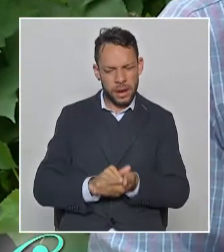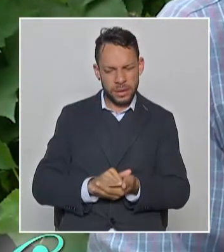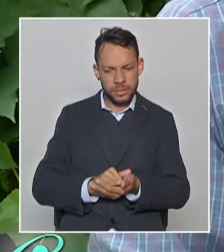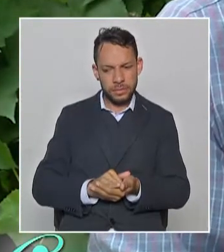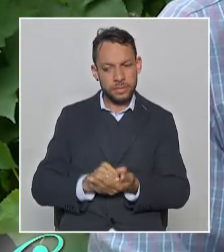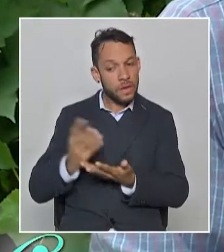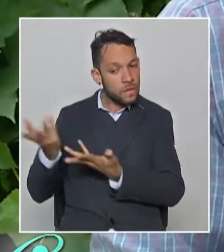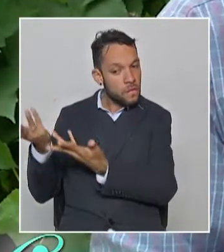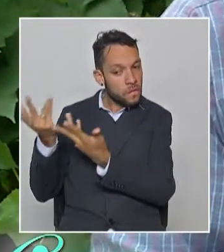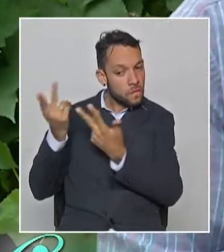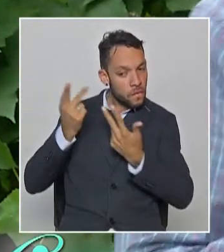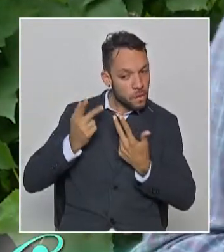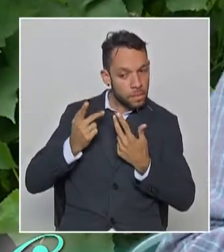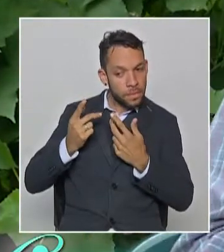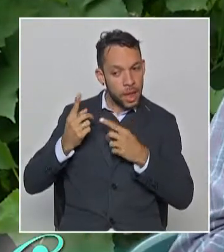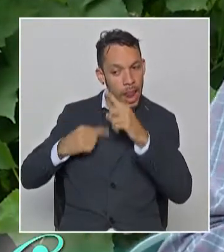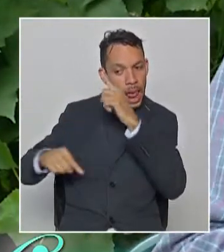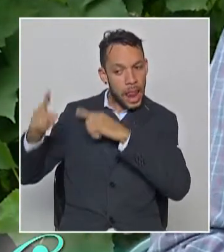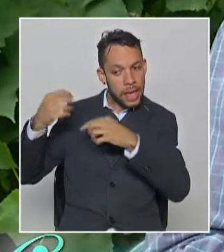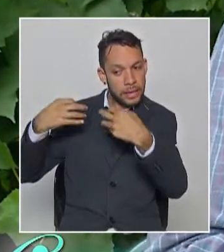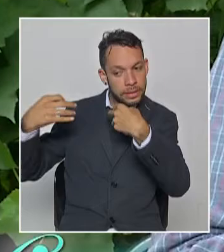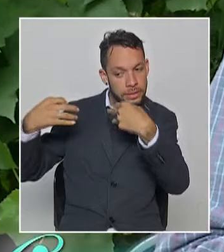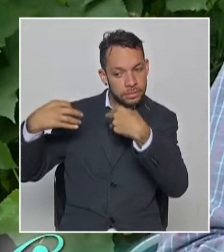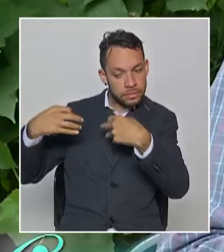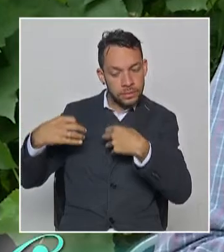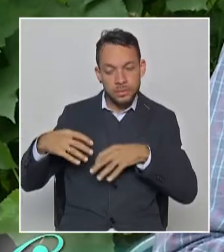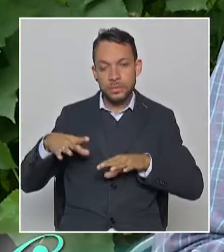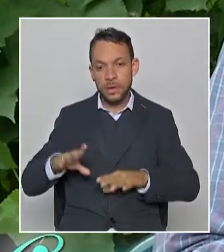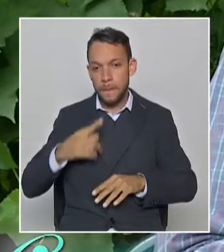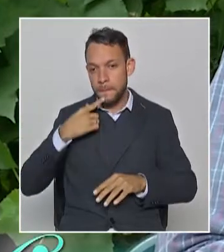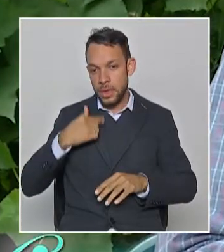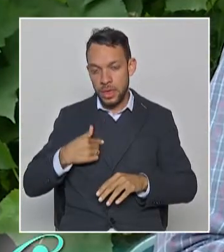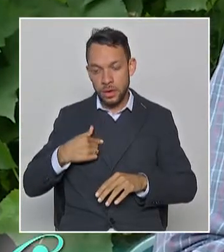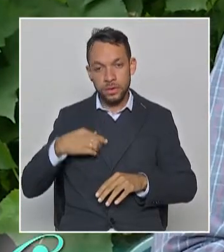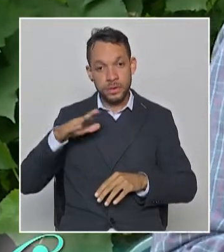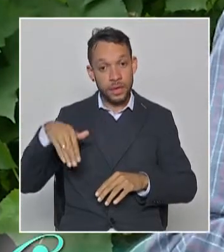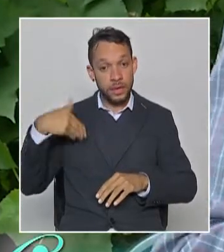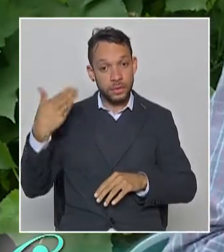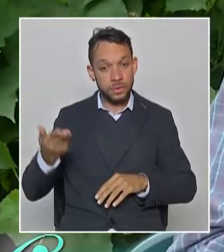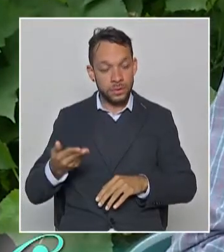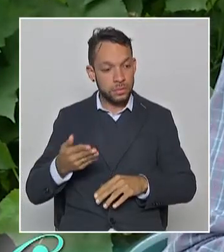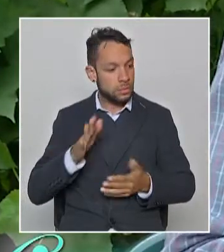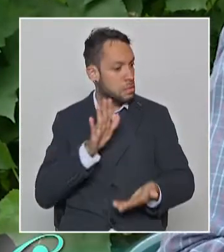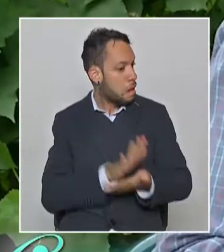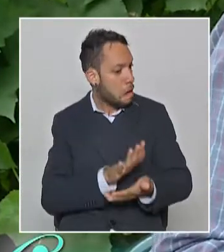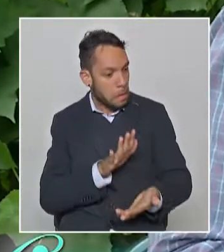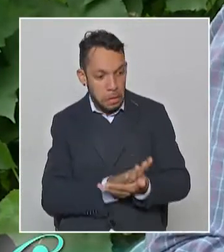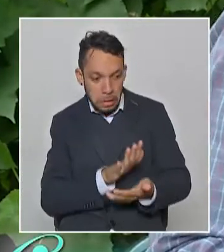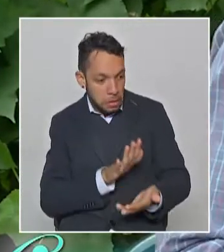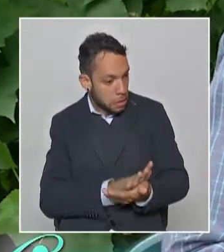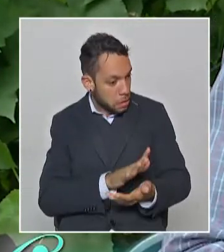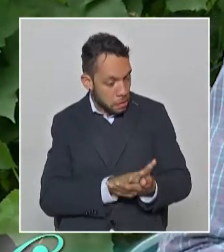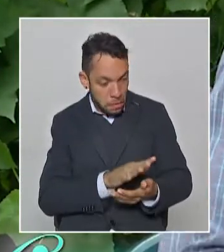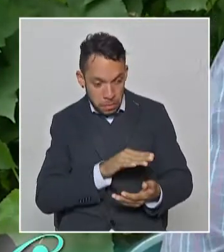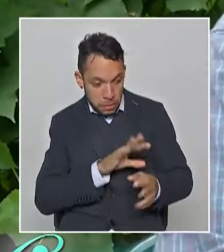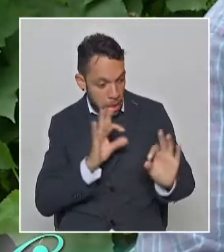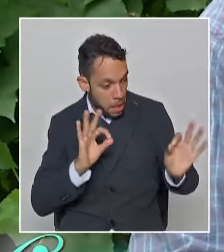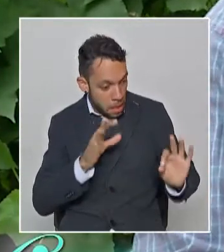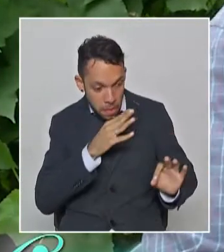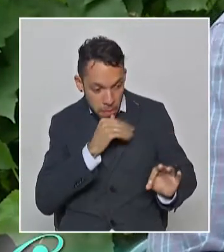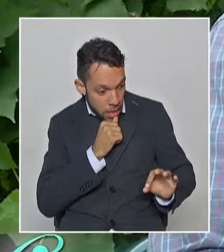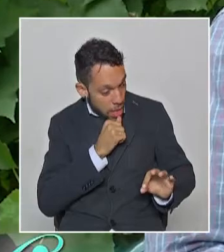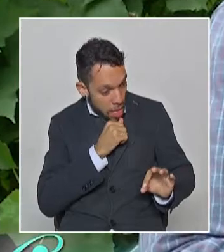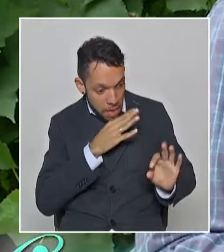Quería escuchar. Y la persona lo único que me dice al final de la terapia, no te voy a hacer nada. Y yo ya estaba decidido a